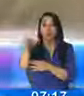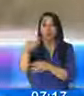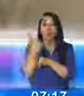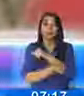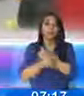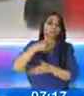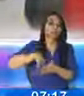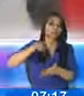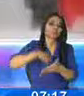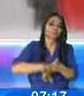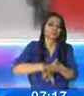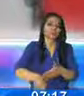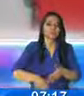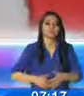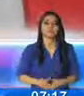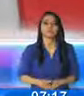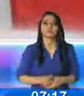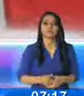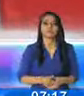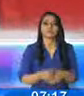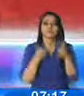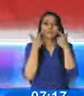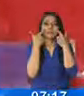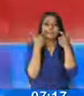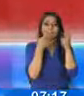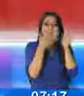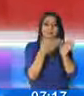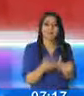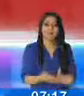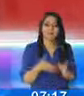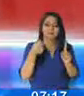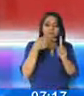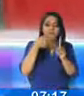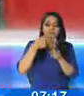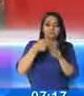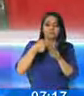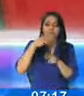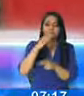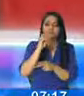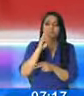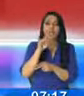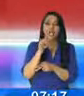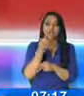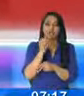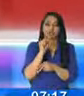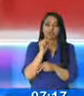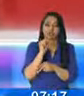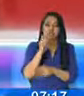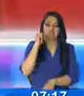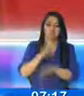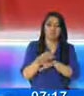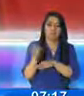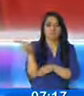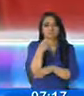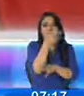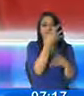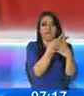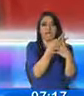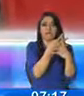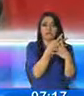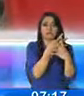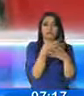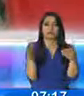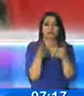Jorge glas que el fiscal general de la nación Carlos vaca dicte orden de prisión contra